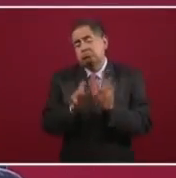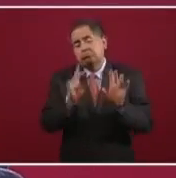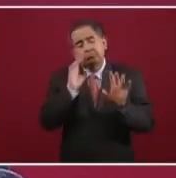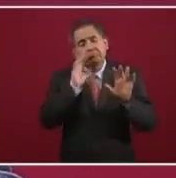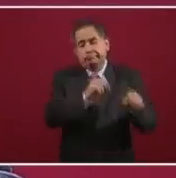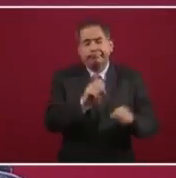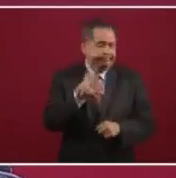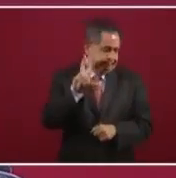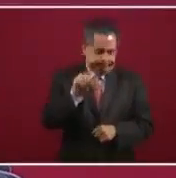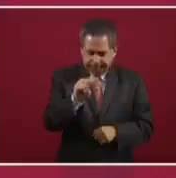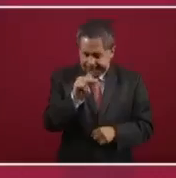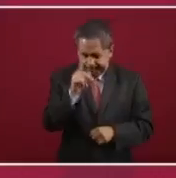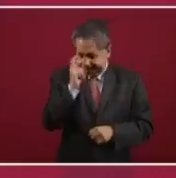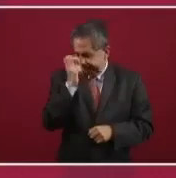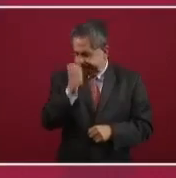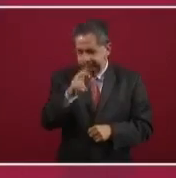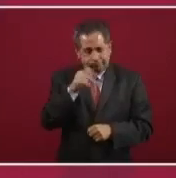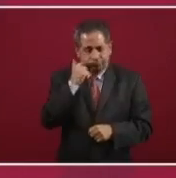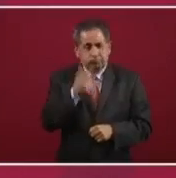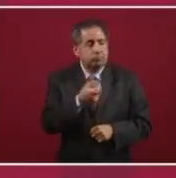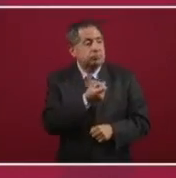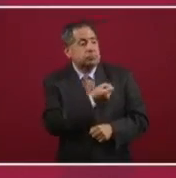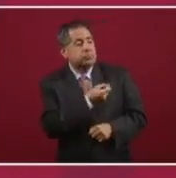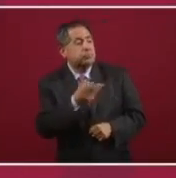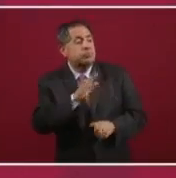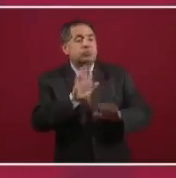No queremos